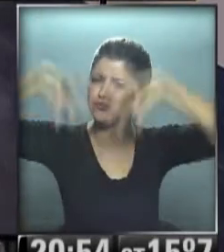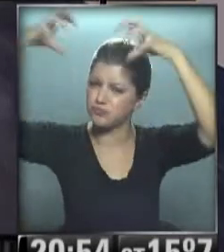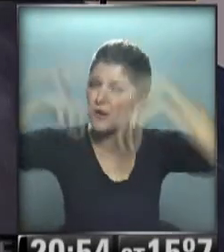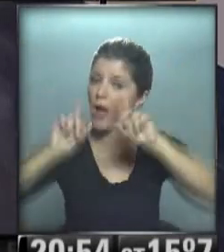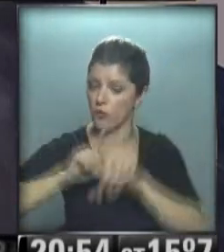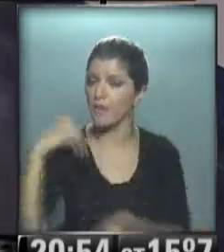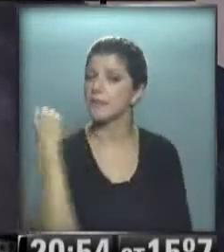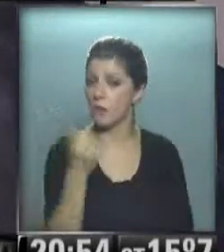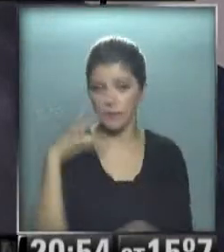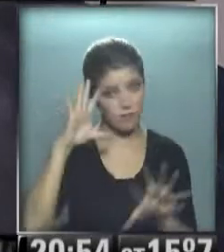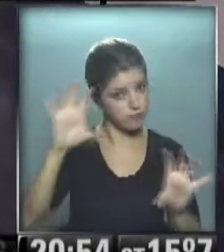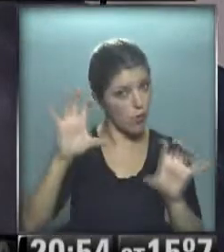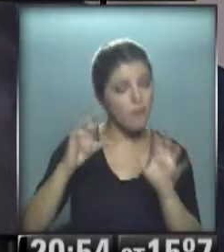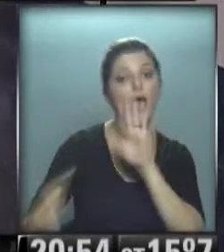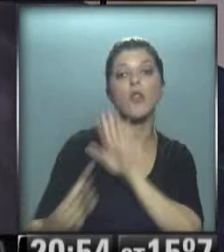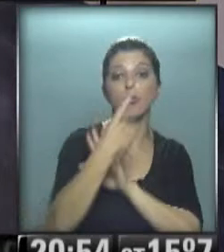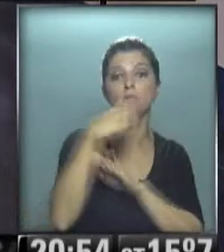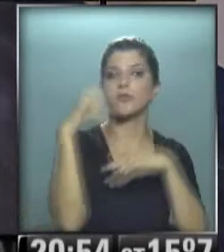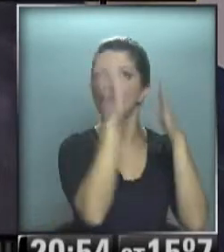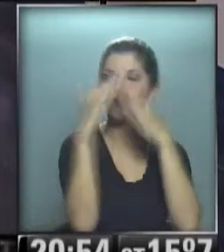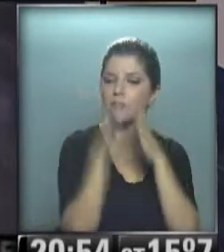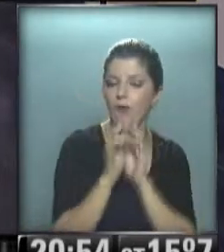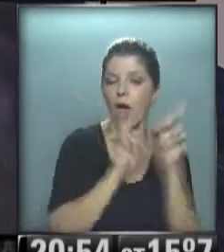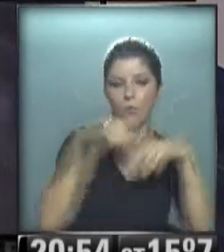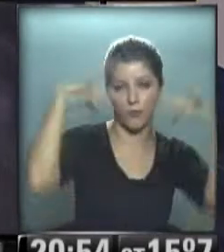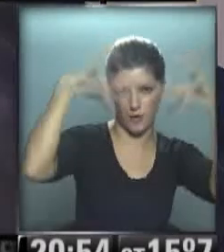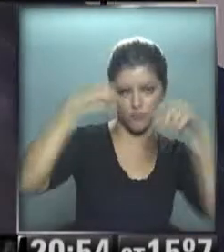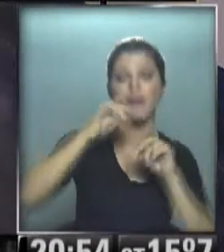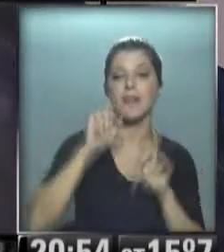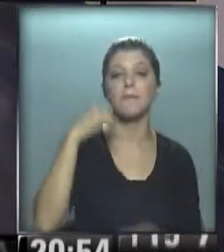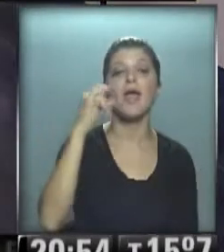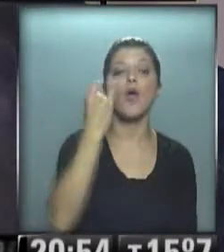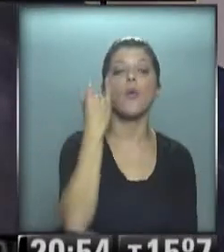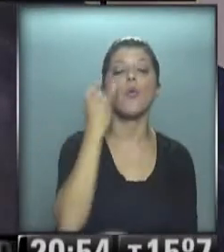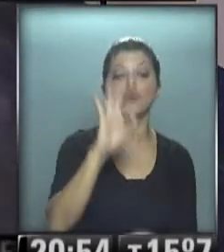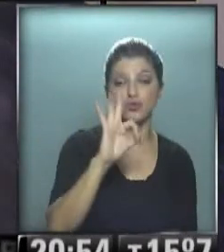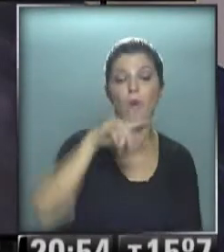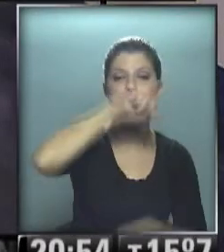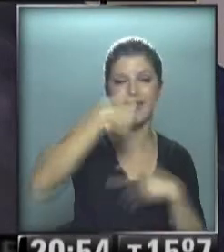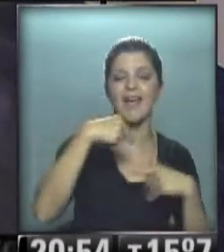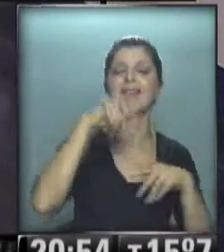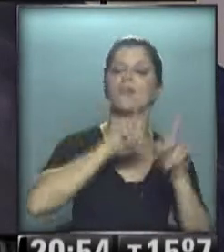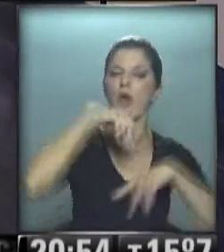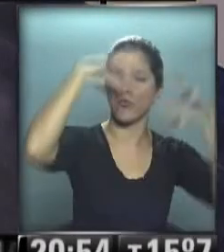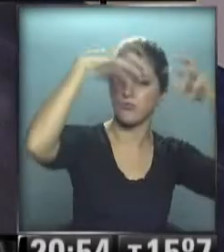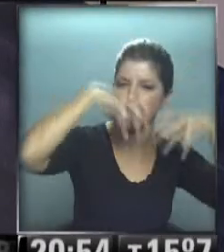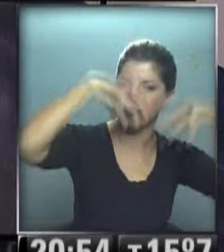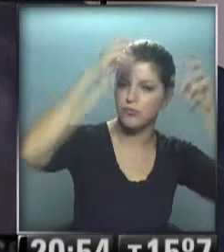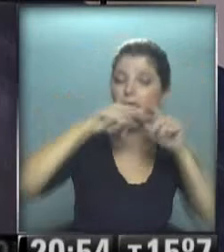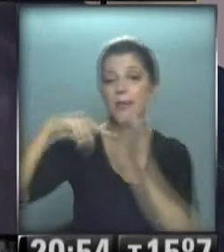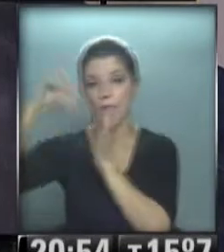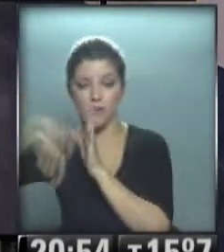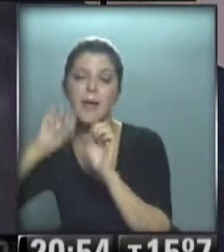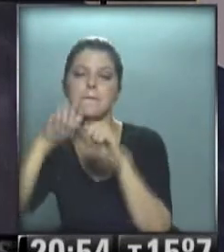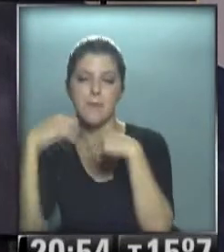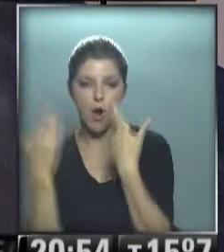localmente intensas. En el noroeste el viento del sudeste con algunas lloviznas. También el viento del sudeste dejará lloviznas intermitentes en la región. Aquí mejora el